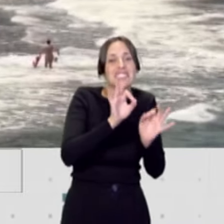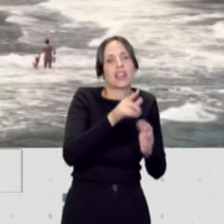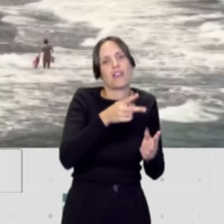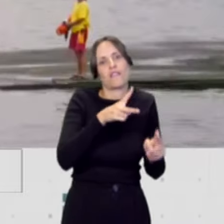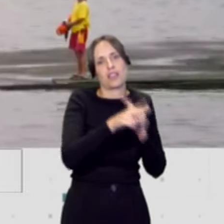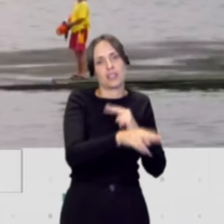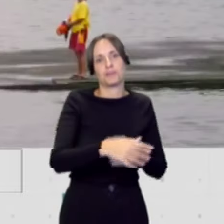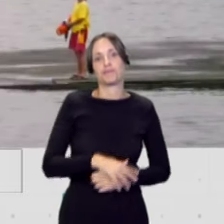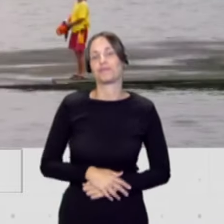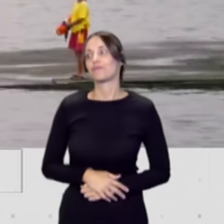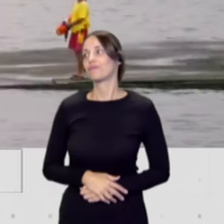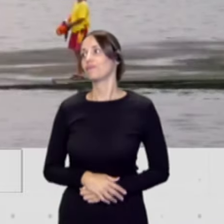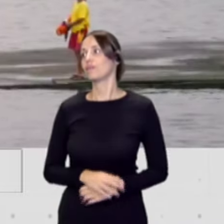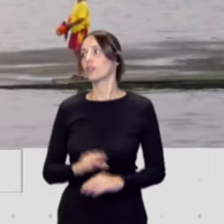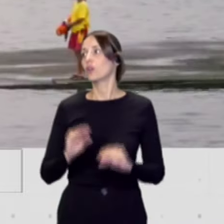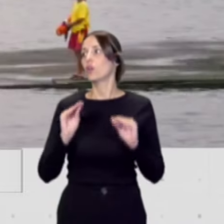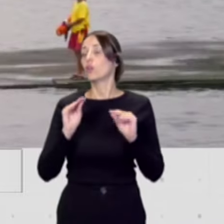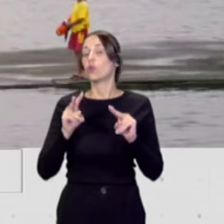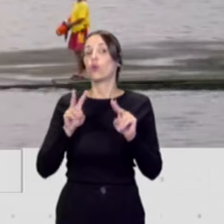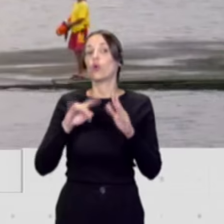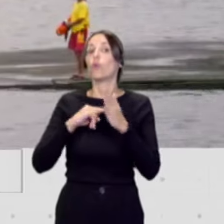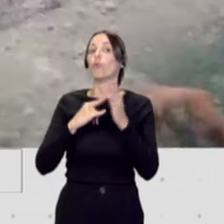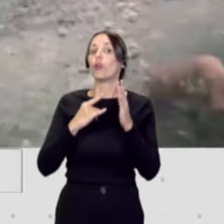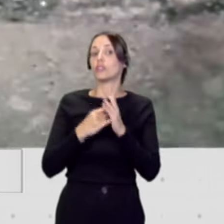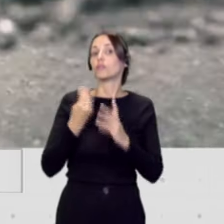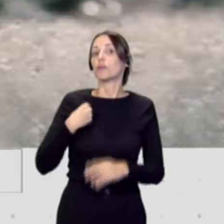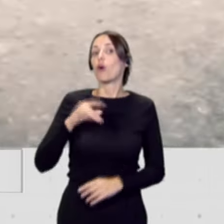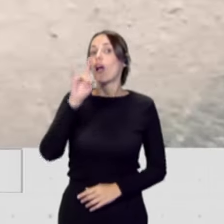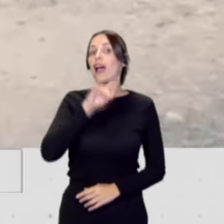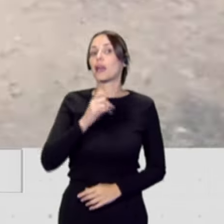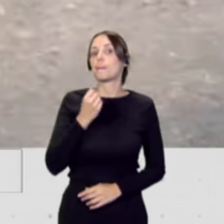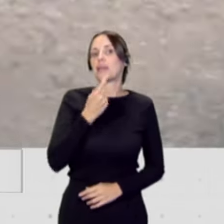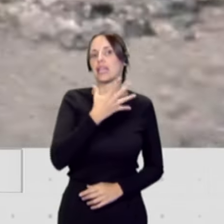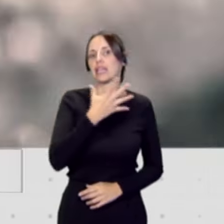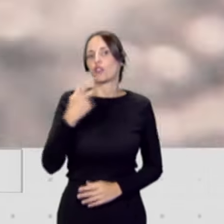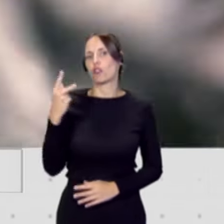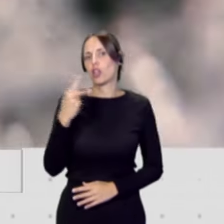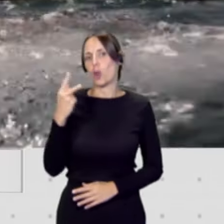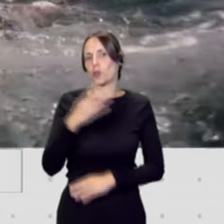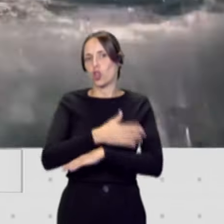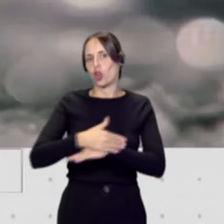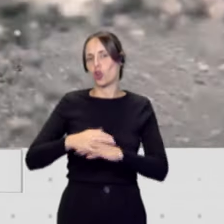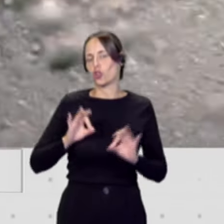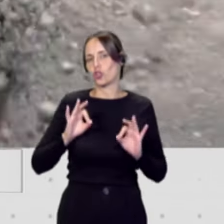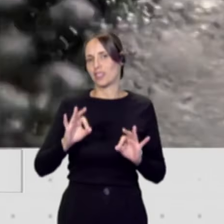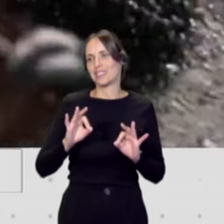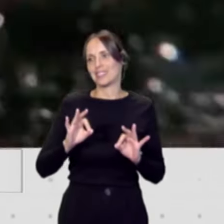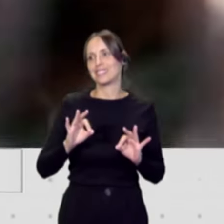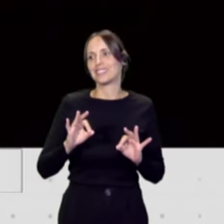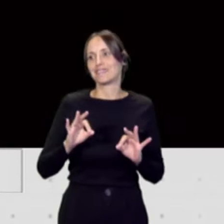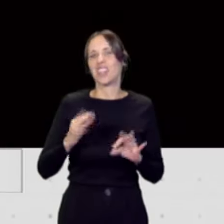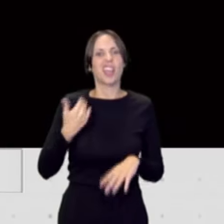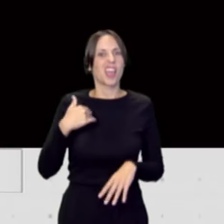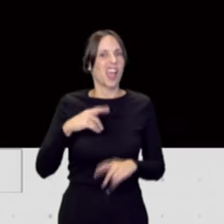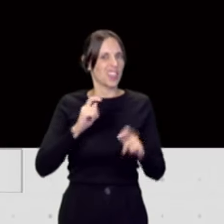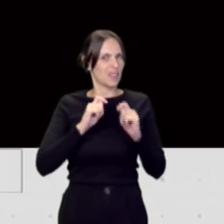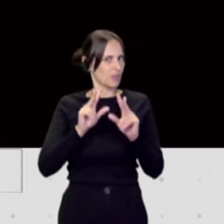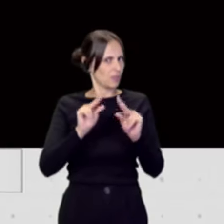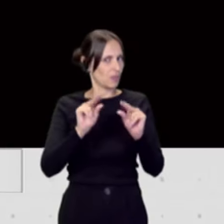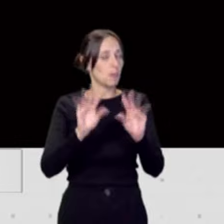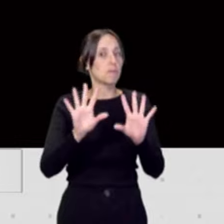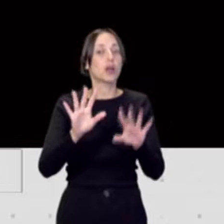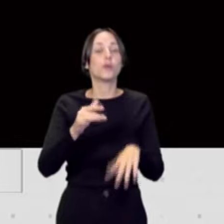ese proyecto, que es Canarias 1.500 kilómetros de costa, que ya rápidamente que llegamos al final, el Chano partió de una experiencia